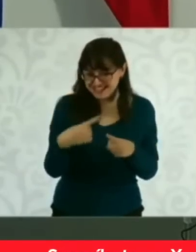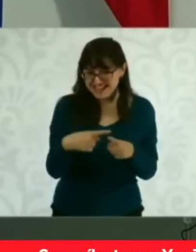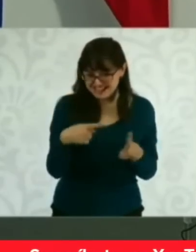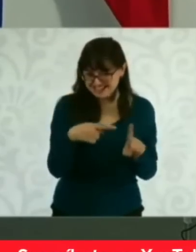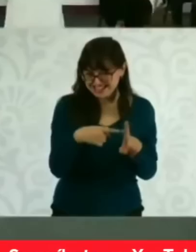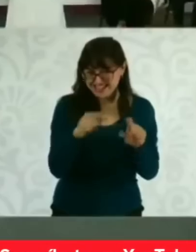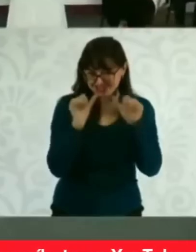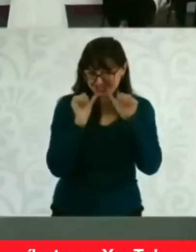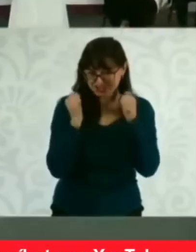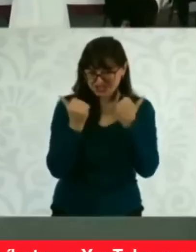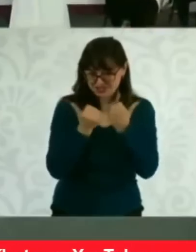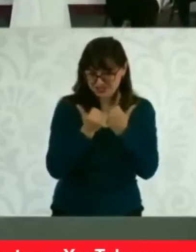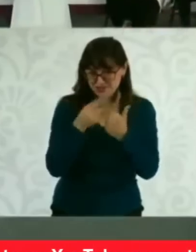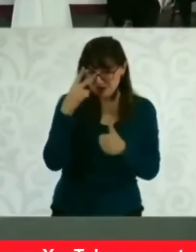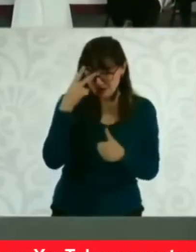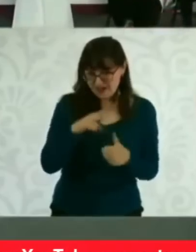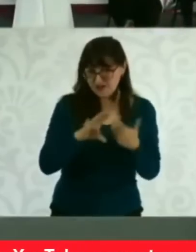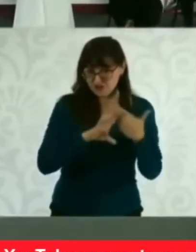fíjense bien.